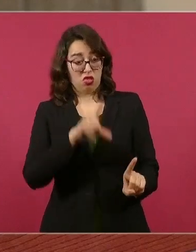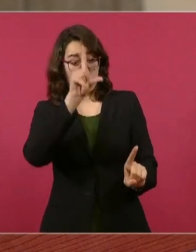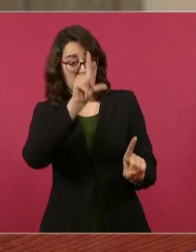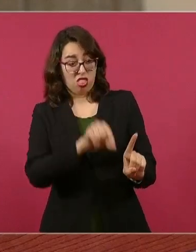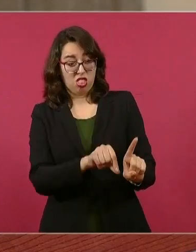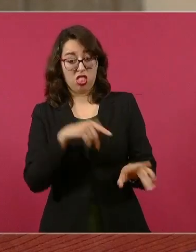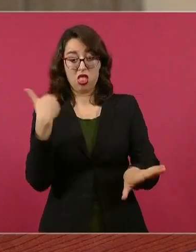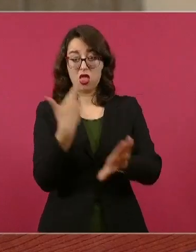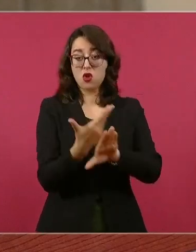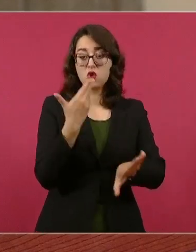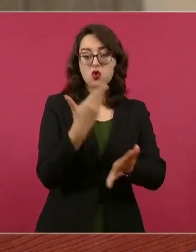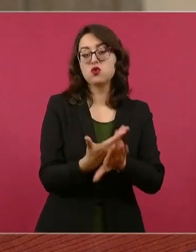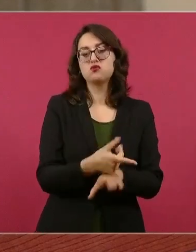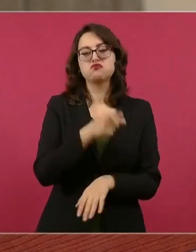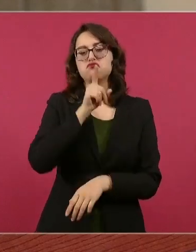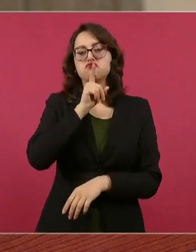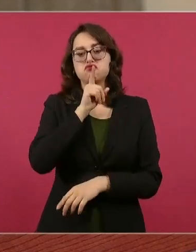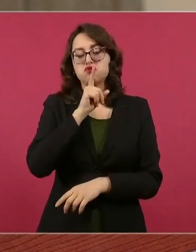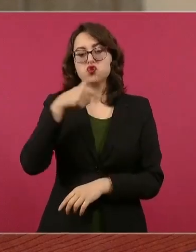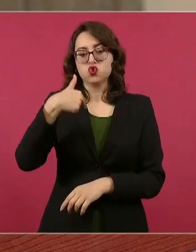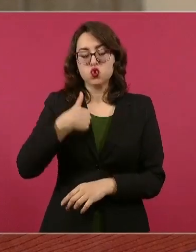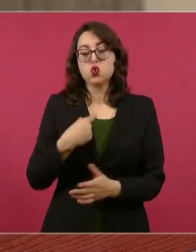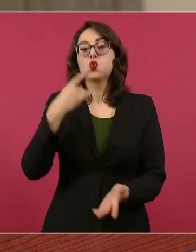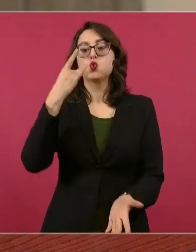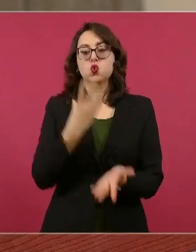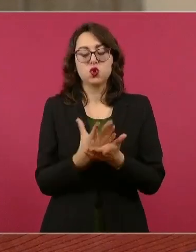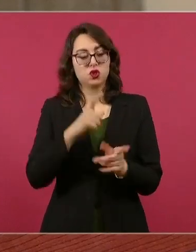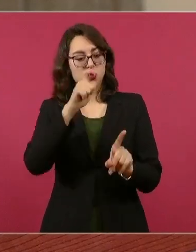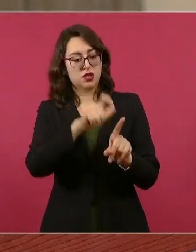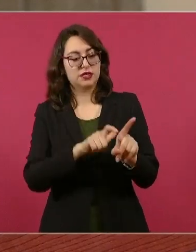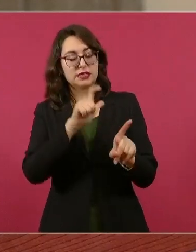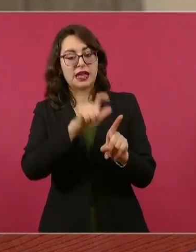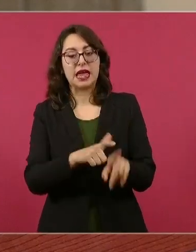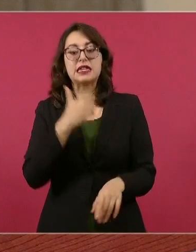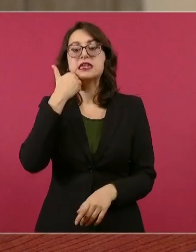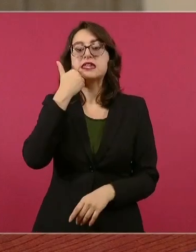crítica legítima de ciudadanos que queremos y merecemos más.